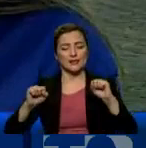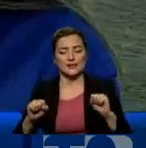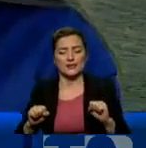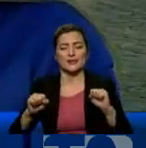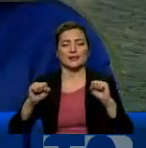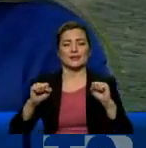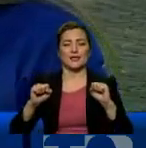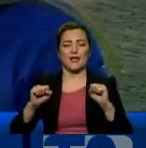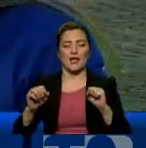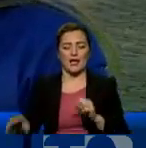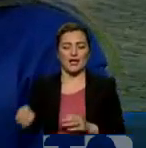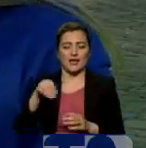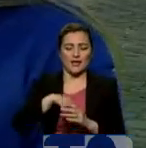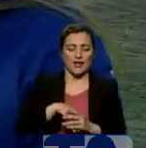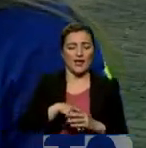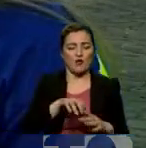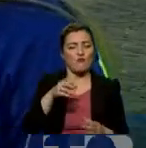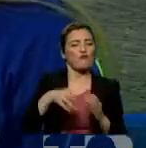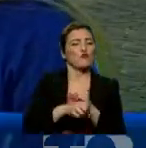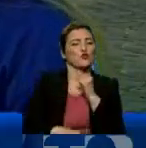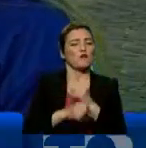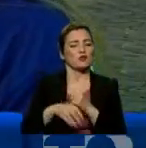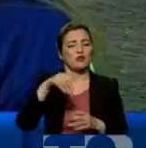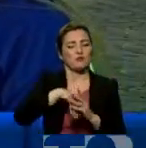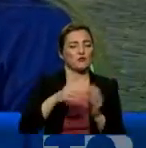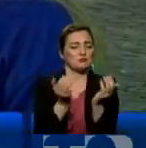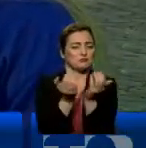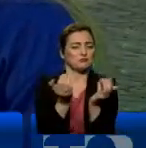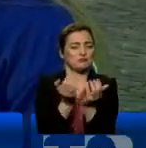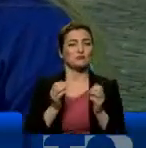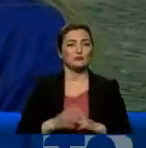sentadillas, la recogemos, metemos en fundas plásticas y de esa manera vamos